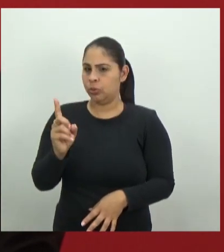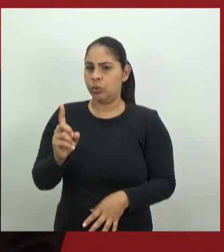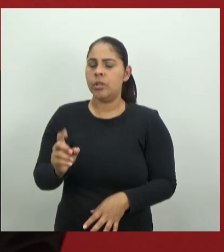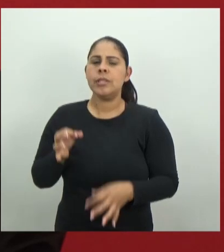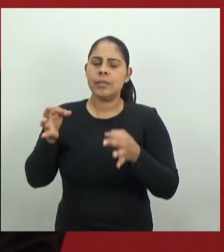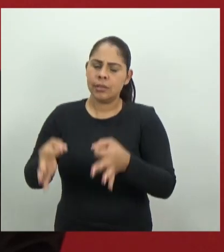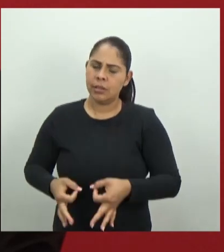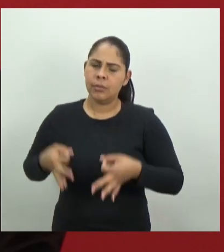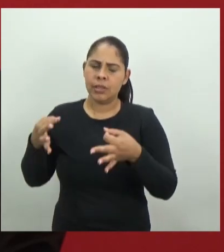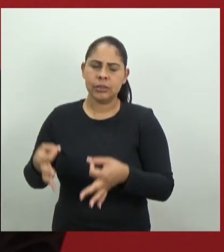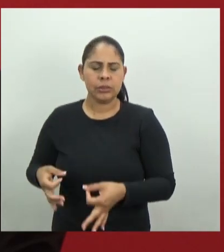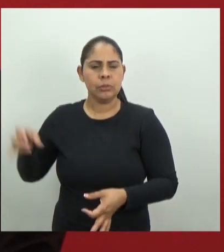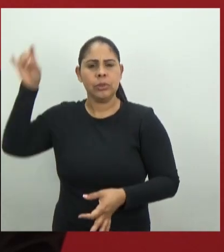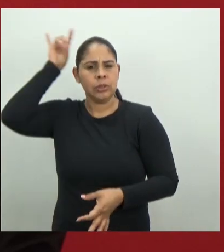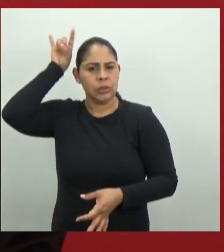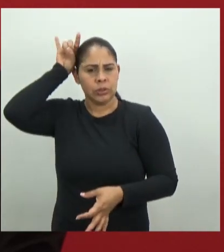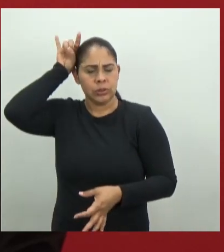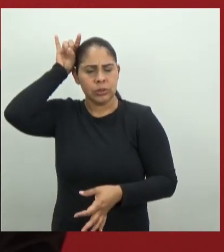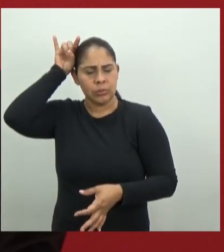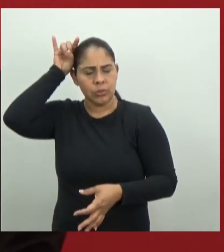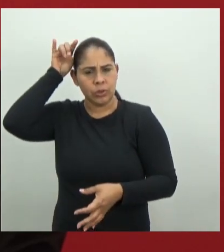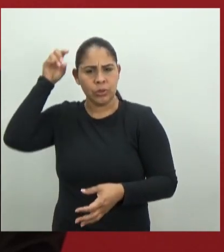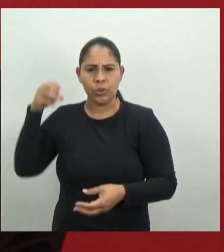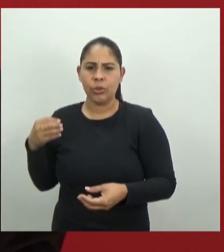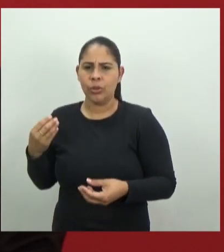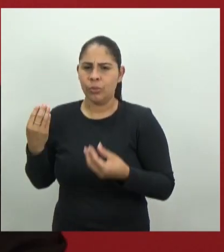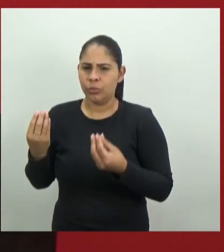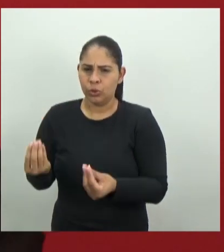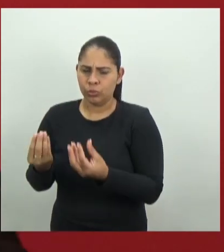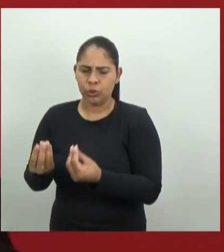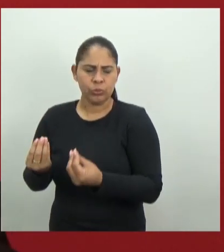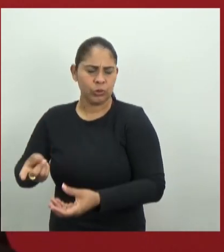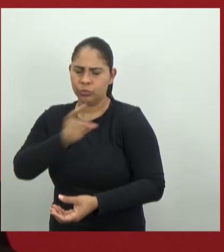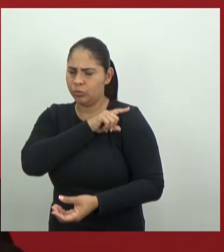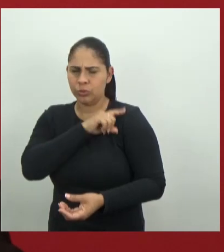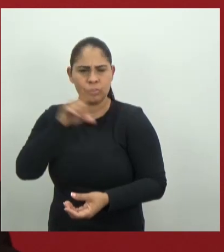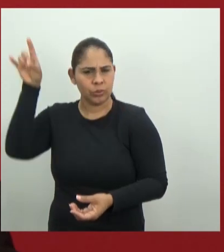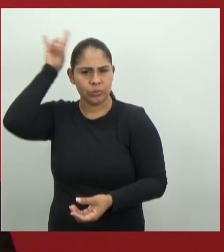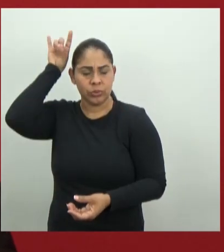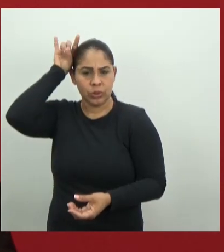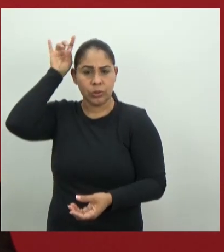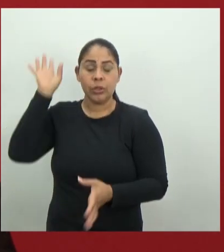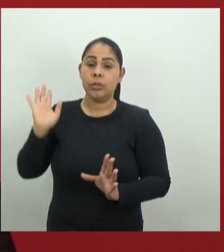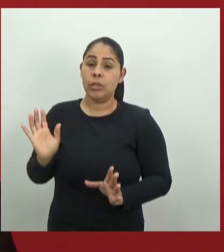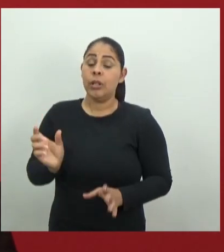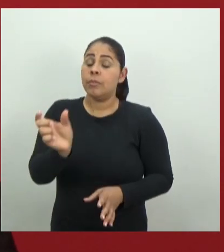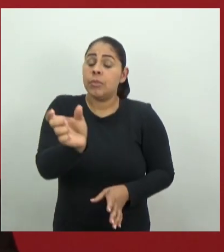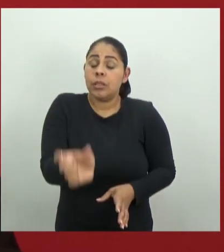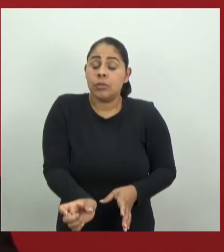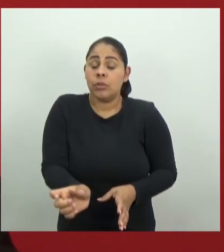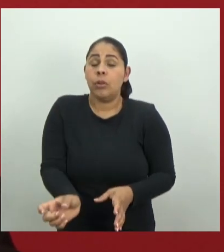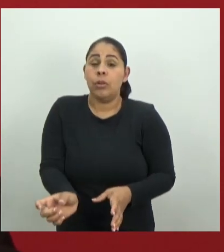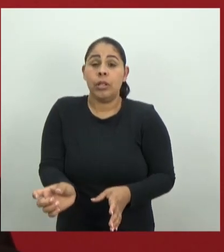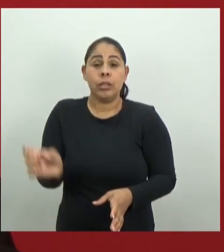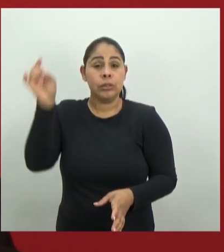de naturaleza son unos cobardes. Cuando una persona está poseída, hasta